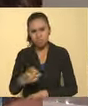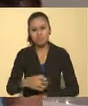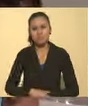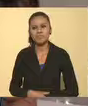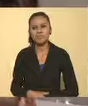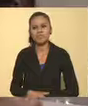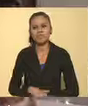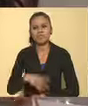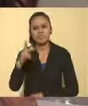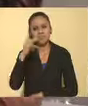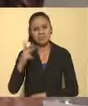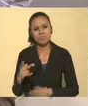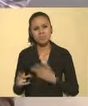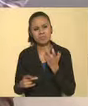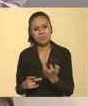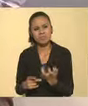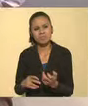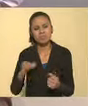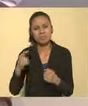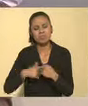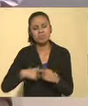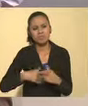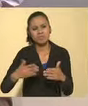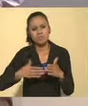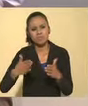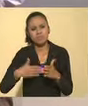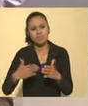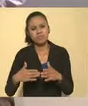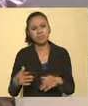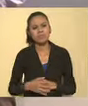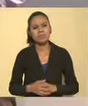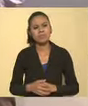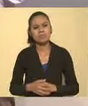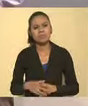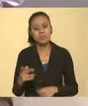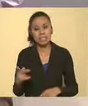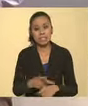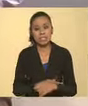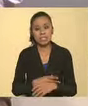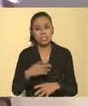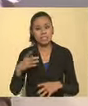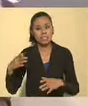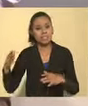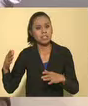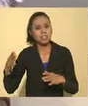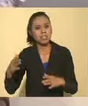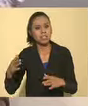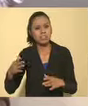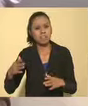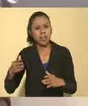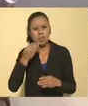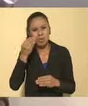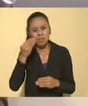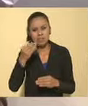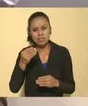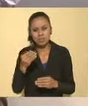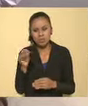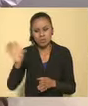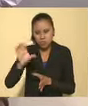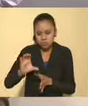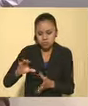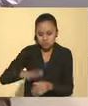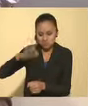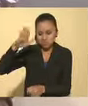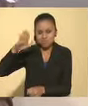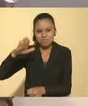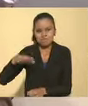estado preguntando eso, algo para cocinar. Por ejemplo, pasa muchísimo que la comida queda salada, ¿no? Que se te va la sal de más porque